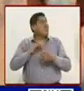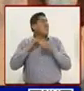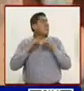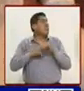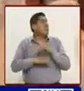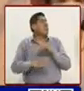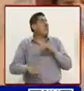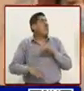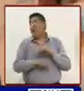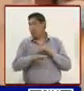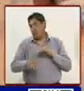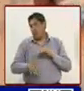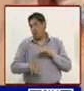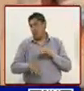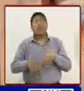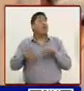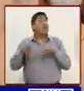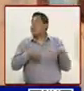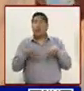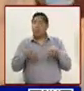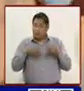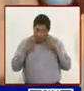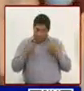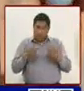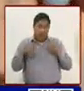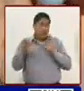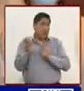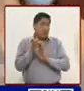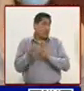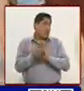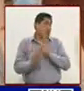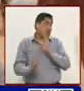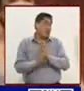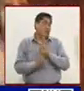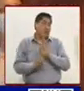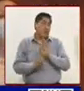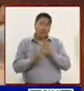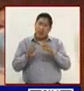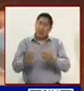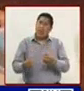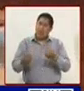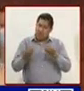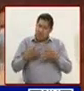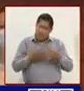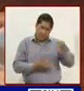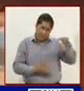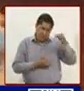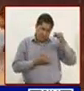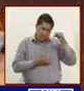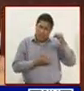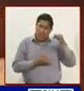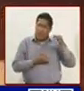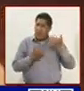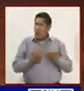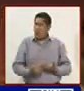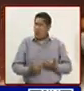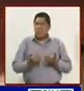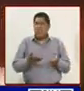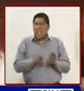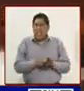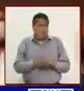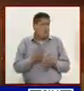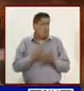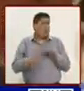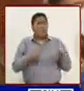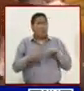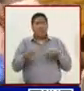derecho fundamental que está previsto en la Constitución Política del Estado. Les entregan este comunicado de cierre, pero ahora la pregunta, ¿qué va a